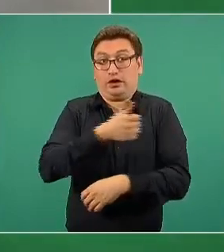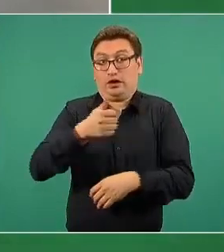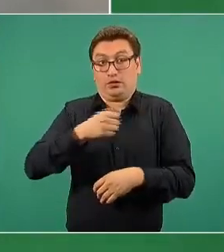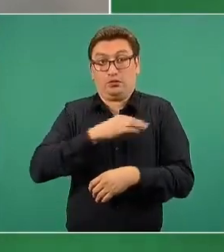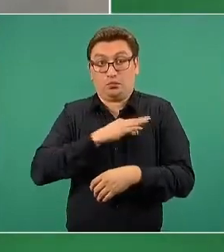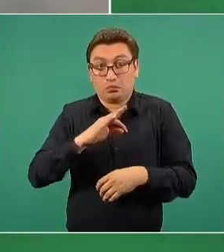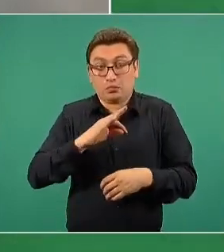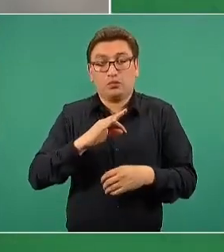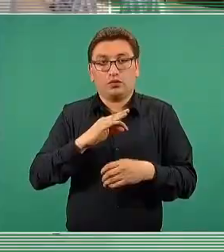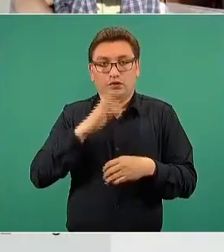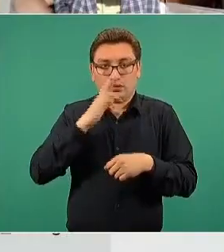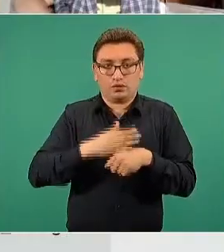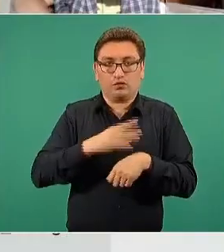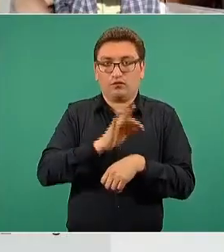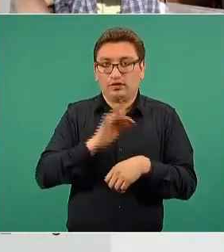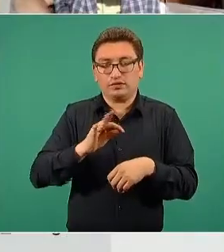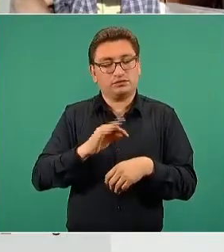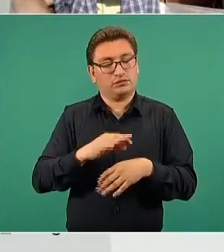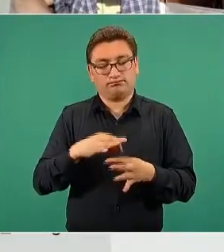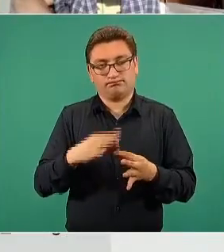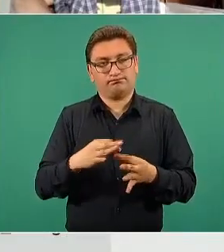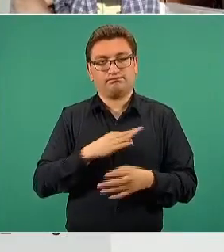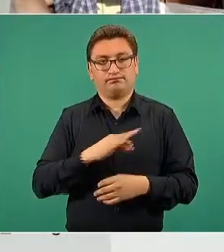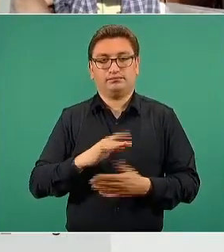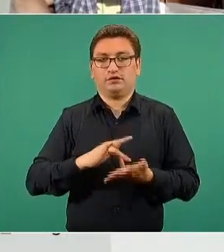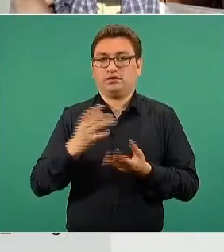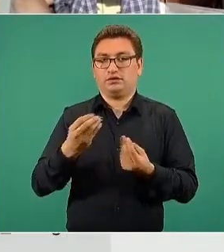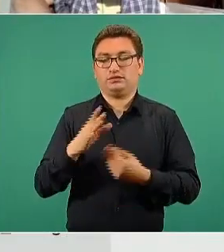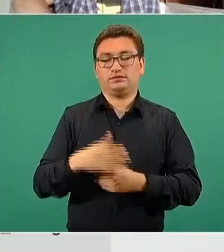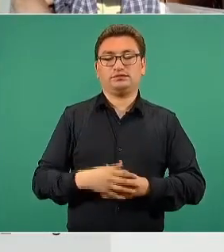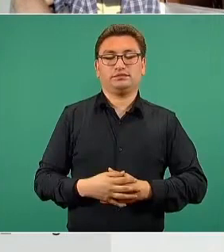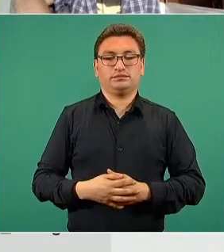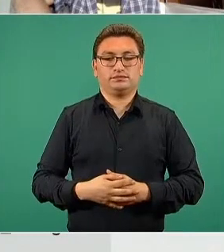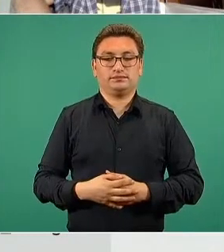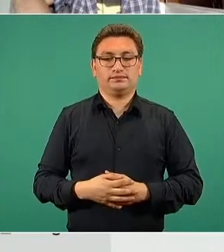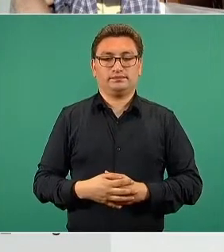toque. Muchísimas gracias, Francisco.